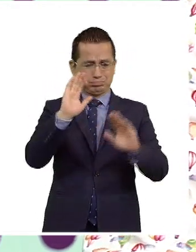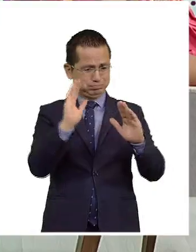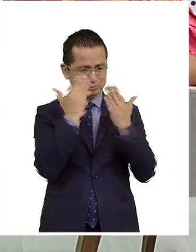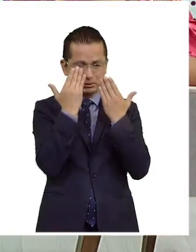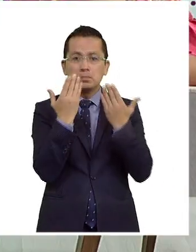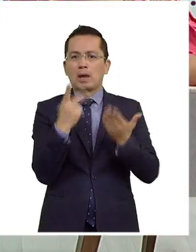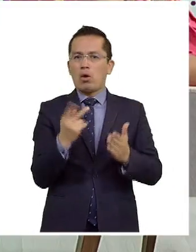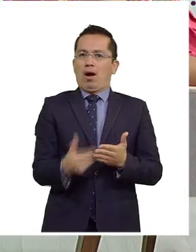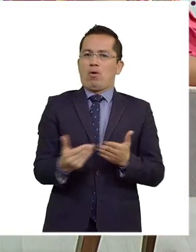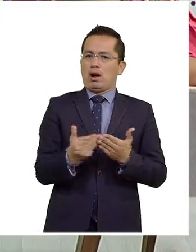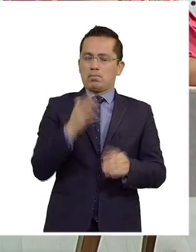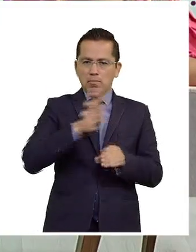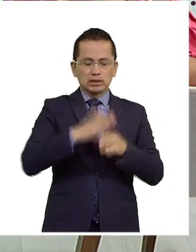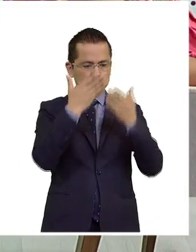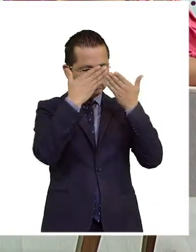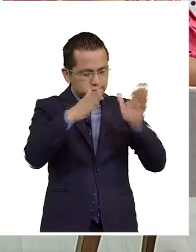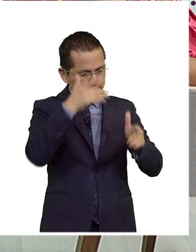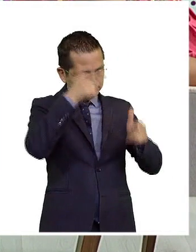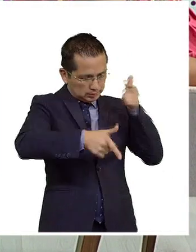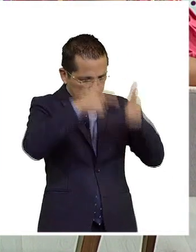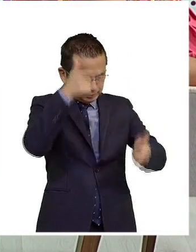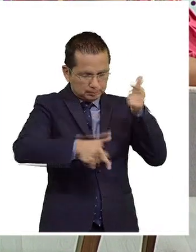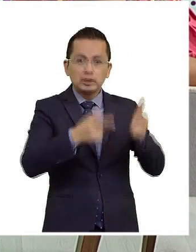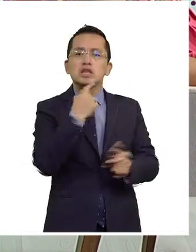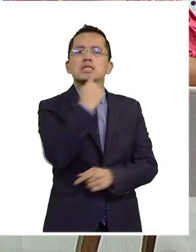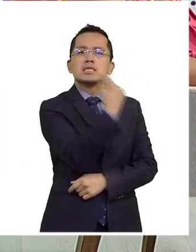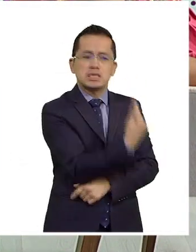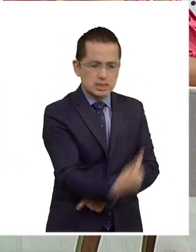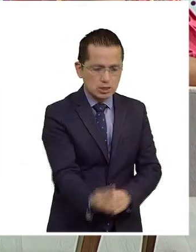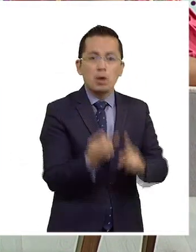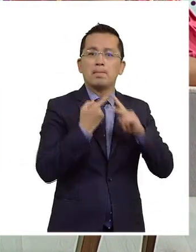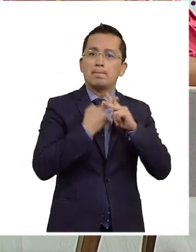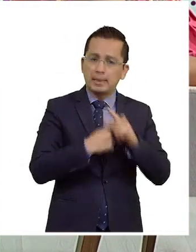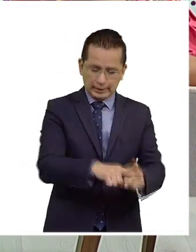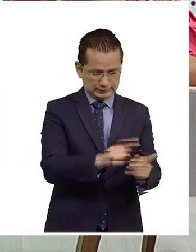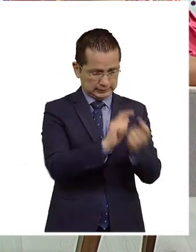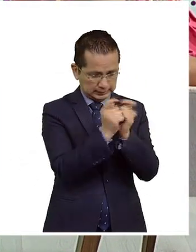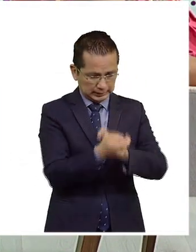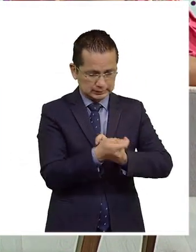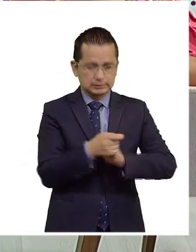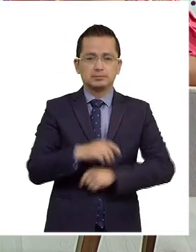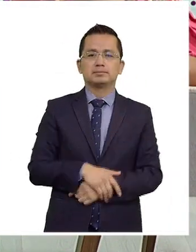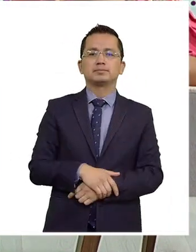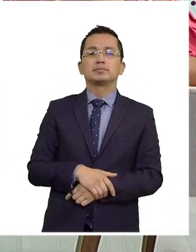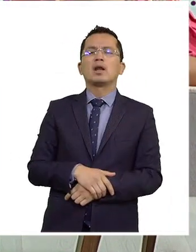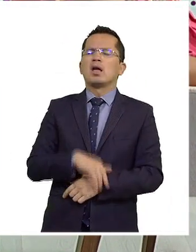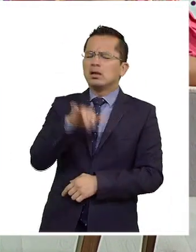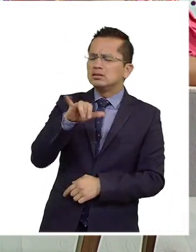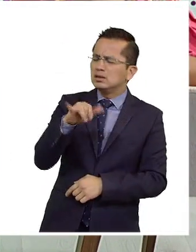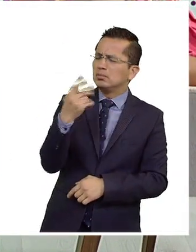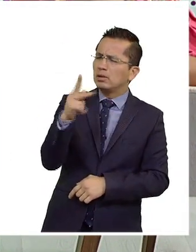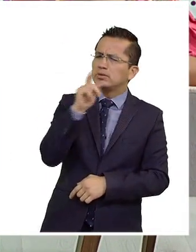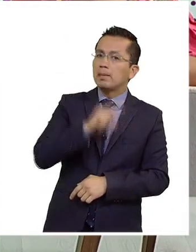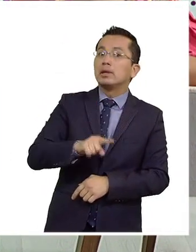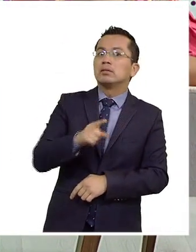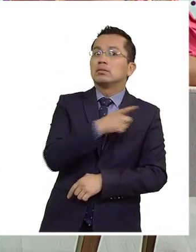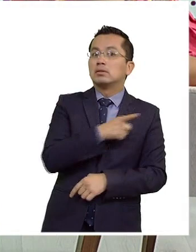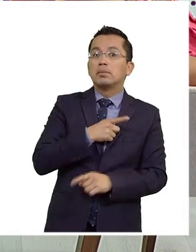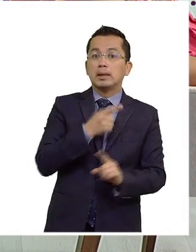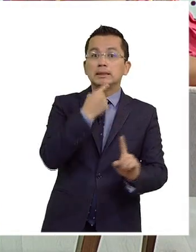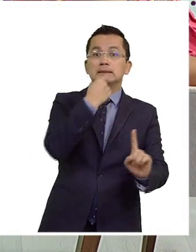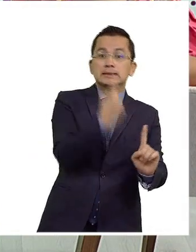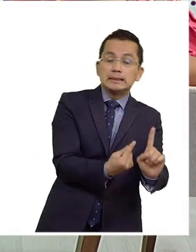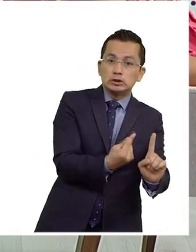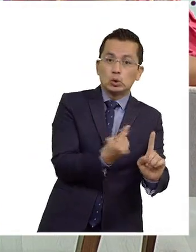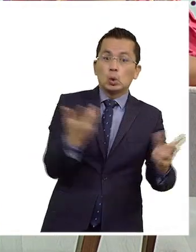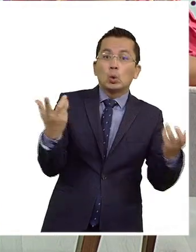Claro, claro. Y la importancia del acompañamiento a las familias, ¿no, Tania? Sí, eso es muy importante, porque justamente lo que decía